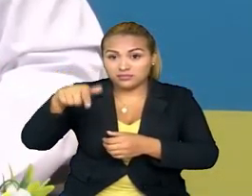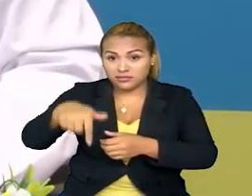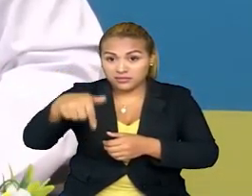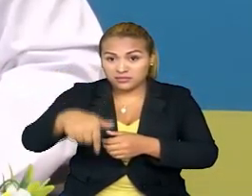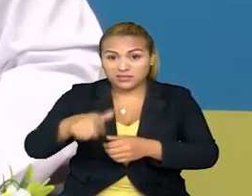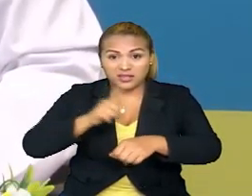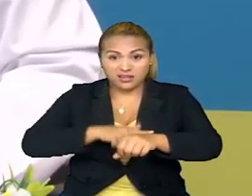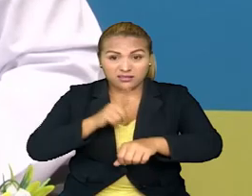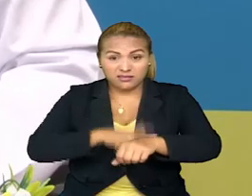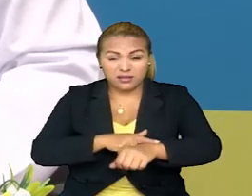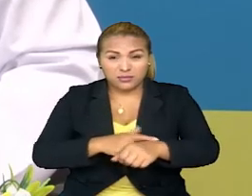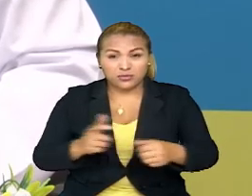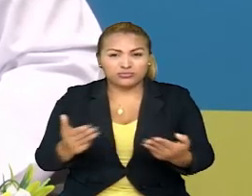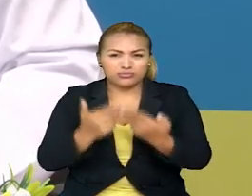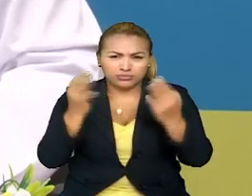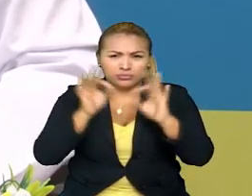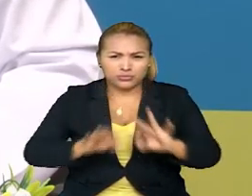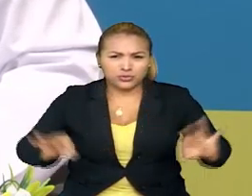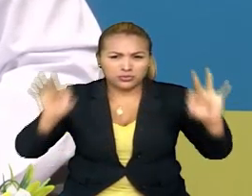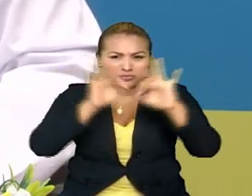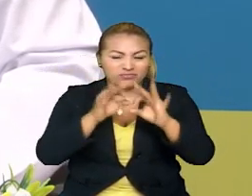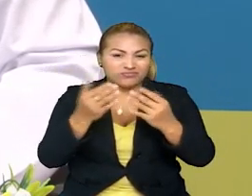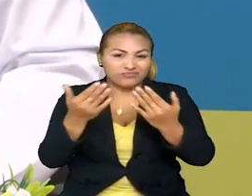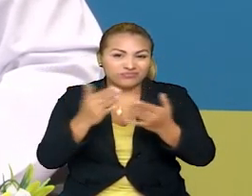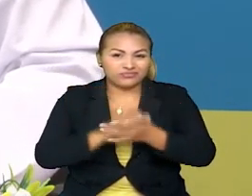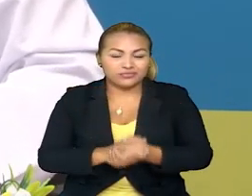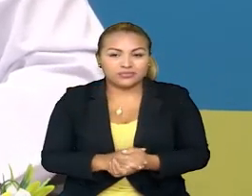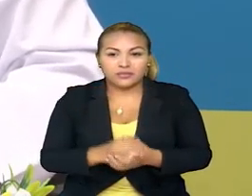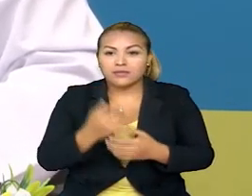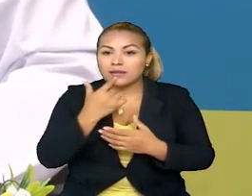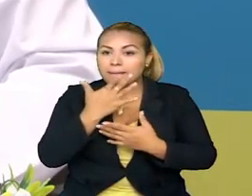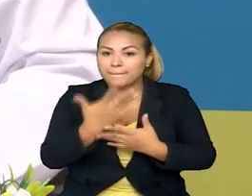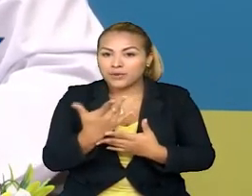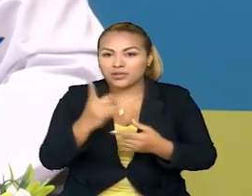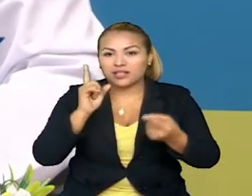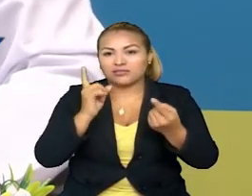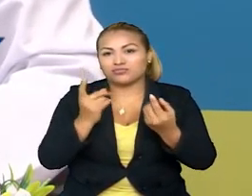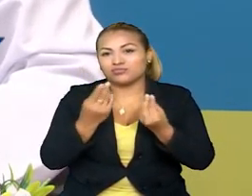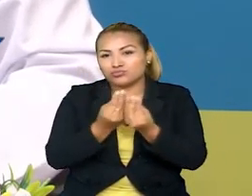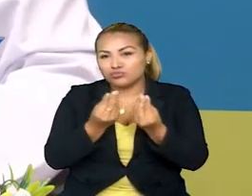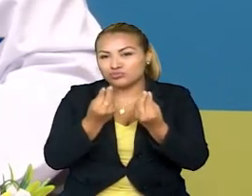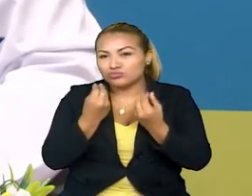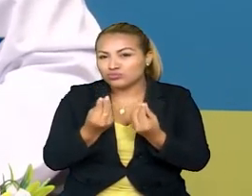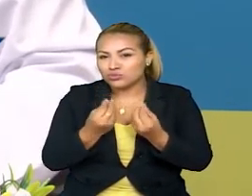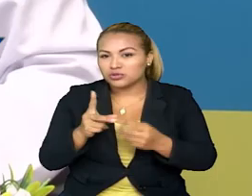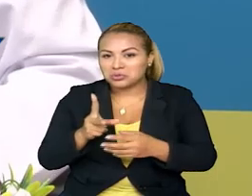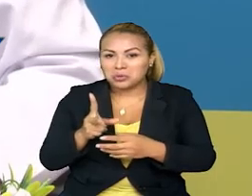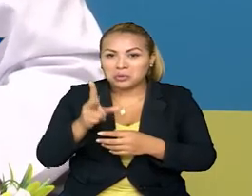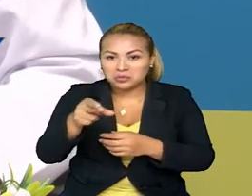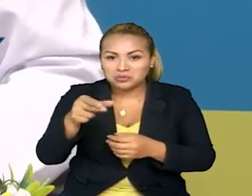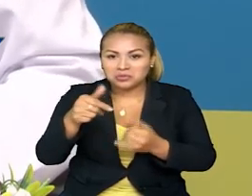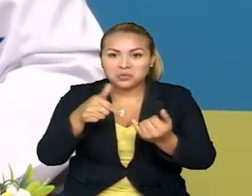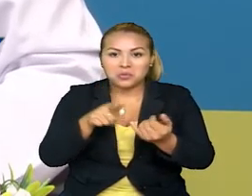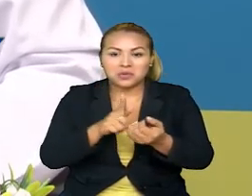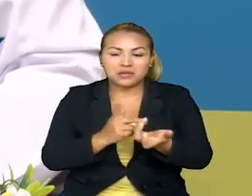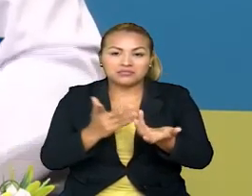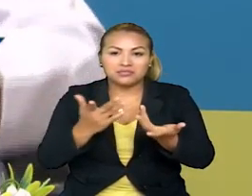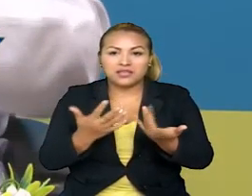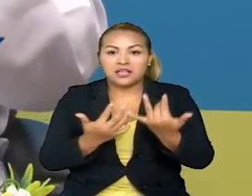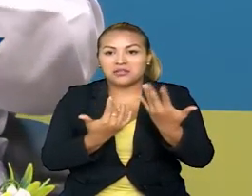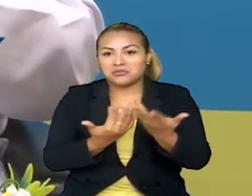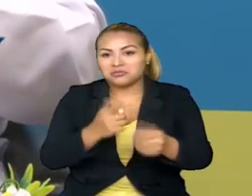es fundamental claro que es fundamental porque viene a acortar los tiempos tanto hasta de espera en las unidades de